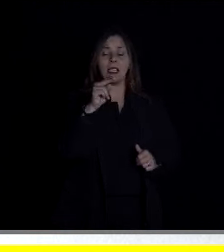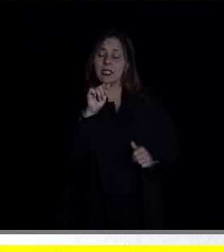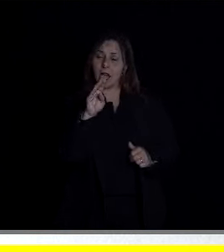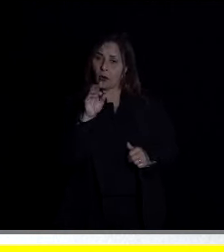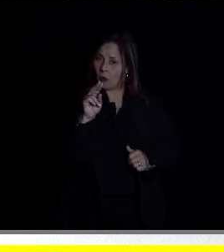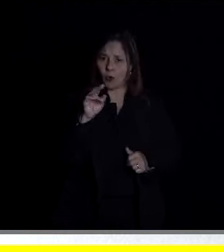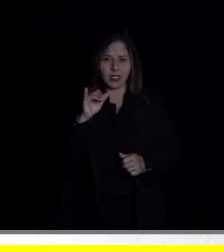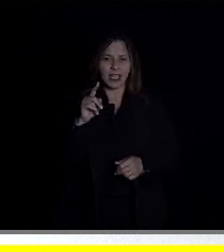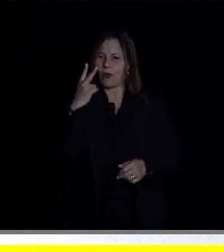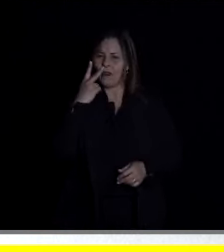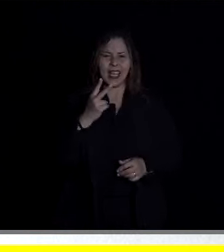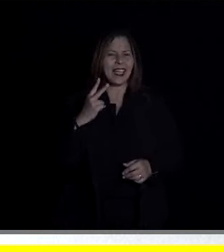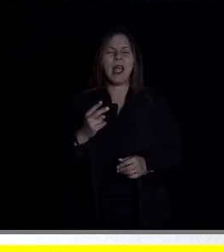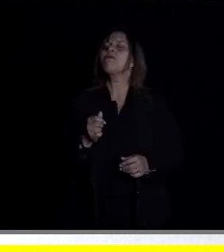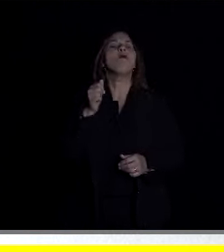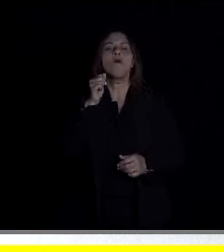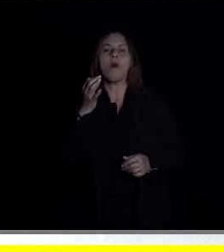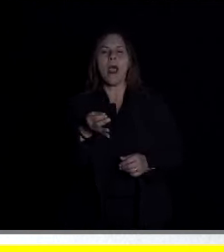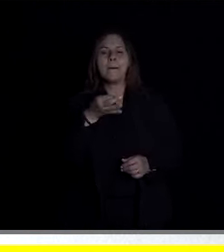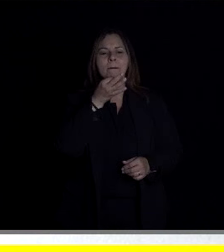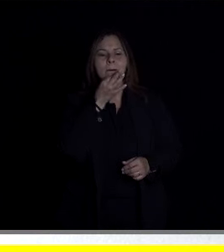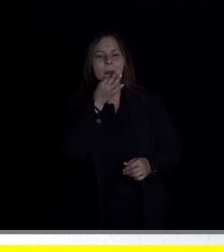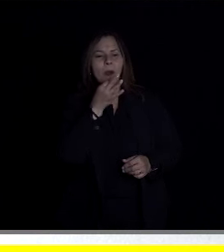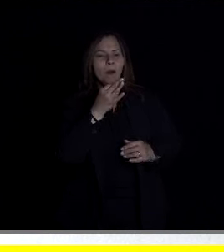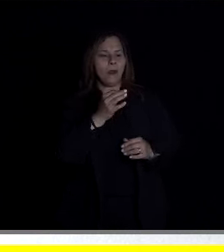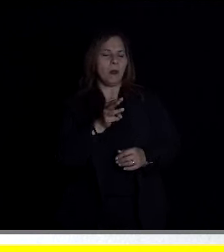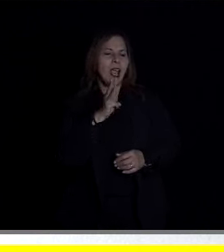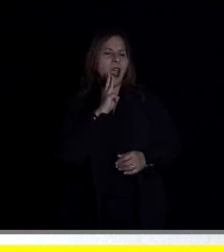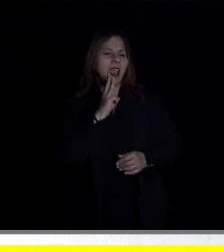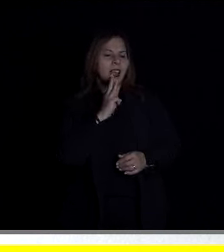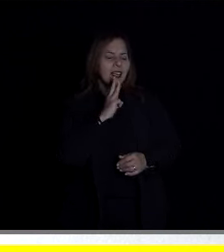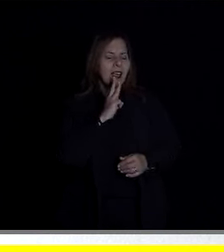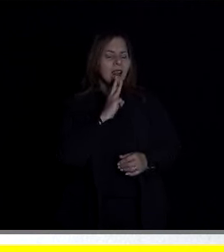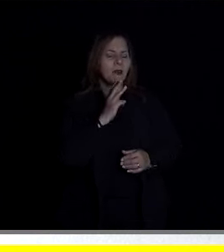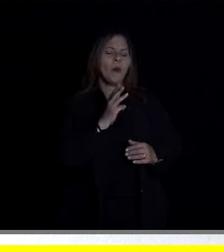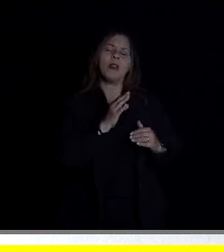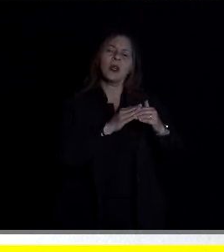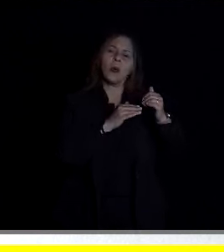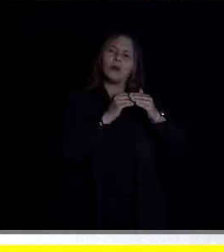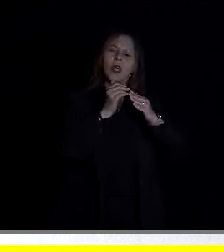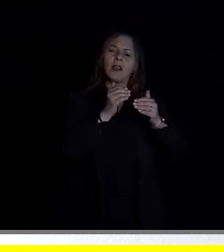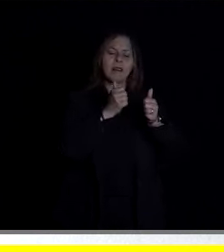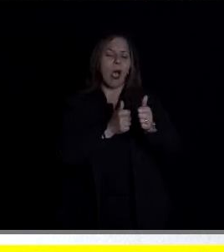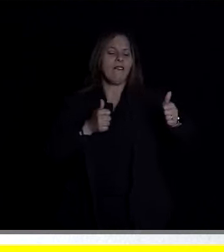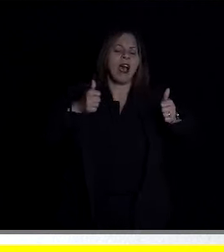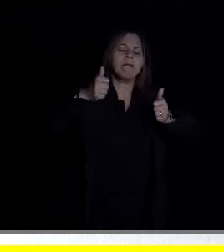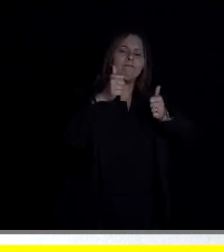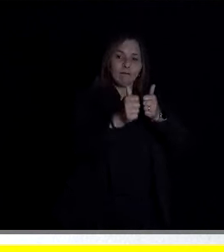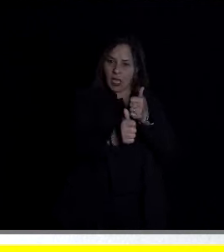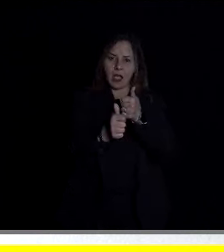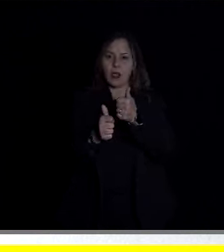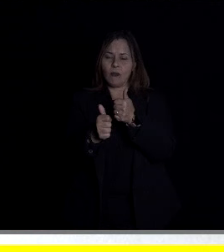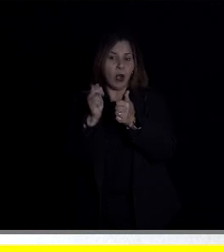pronto completados los proyectos de resiliencia para sus sistemas comunitarios de agua potable. Estos son proyectos de avanzada conforme